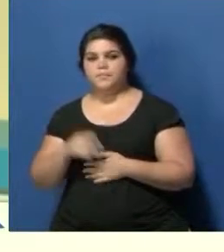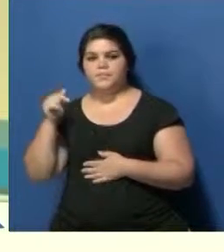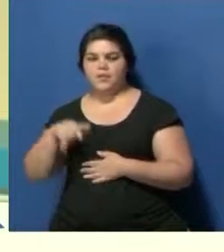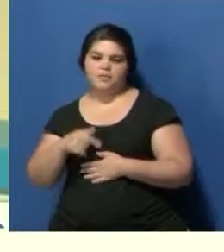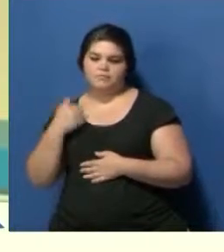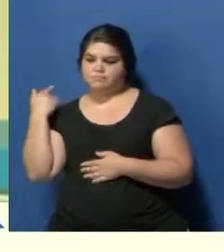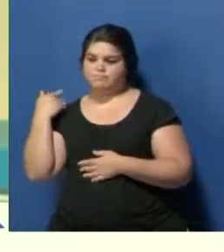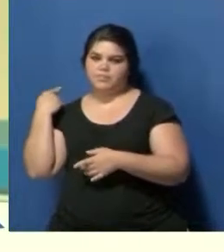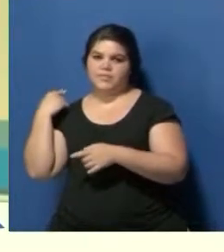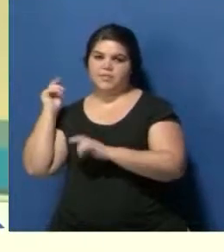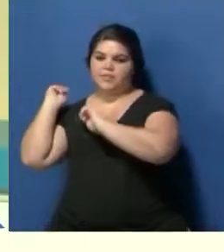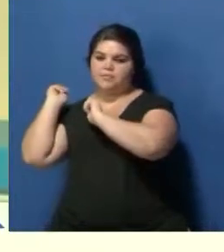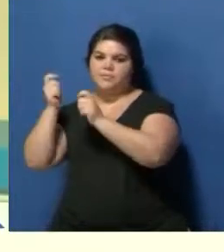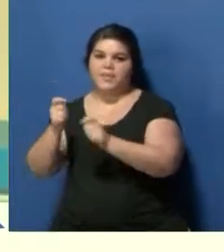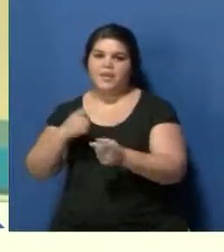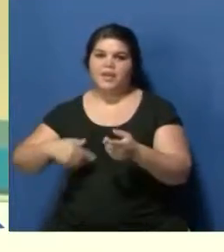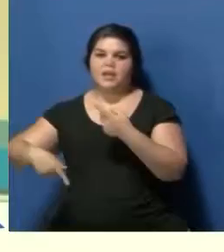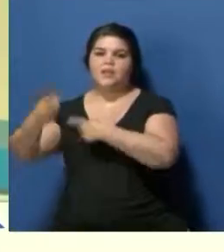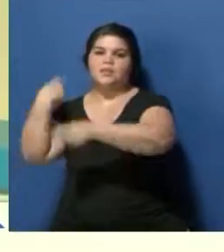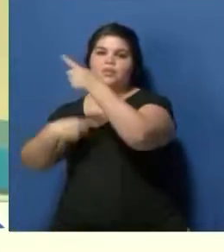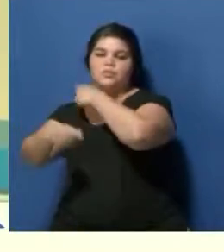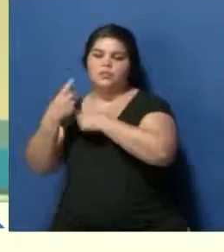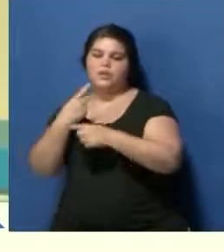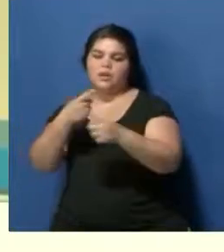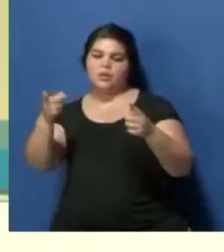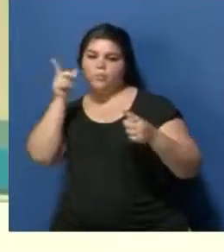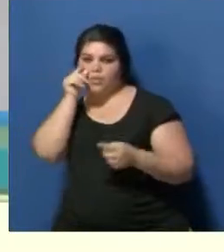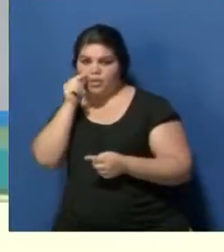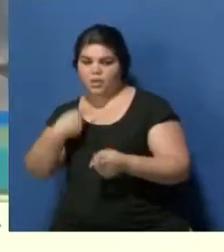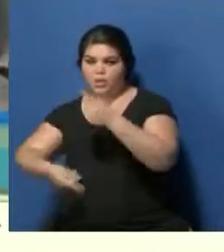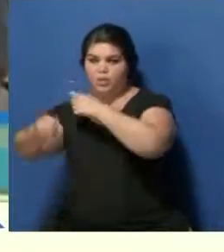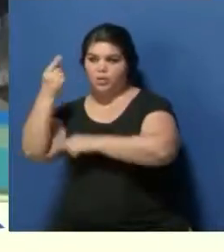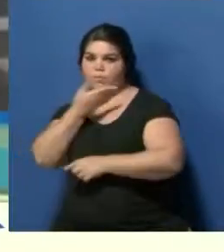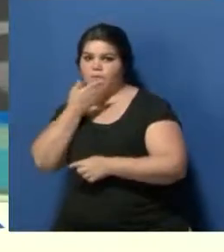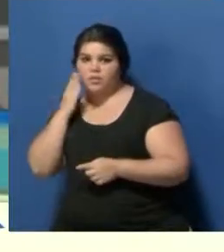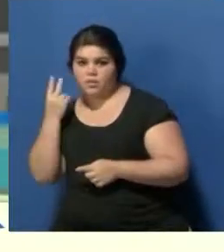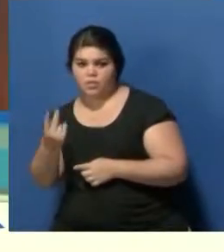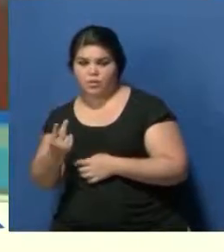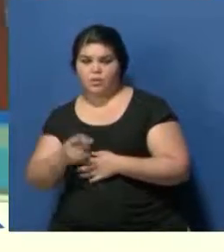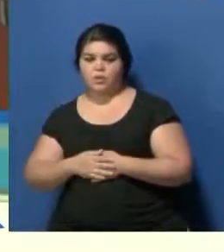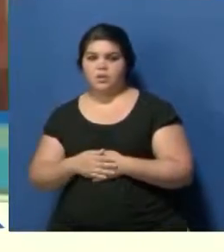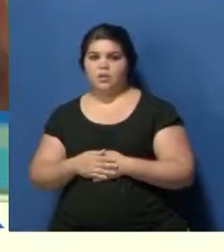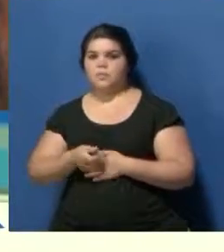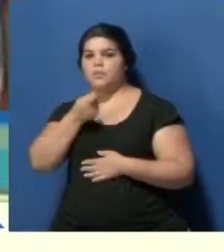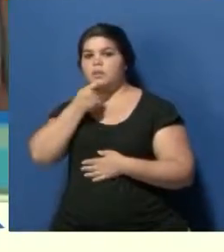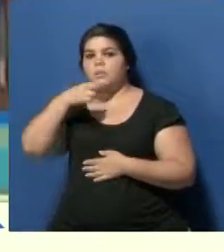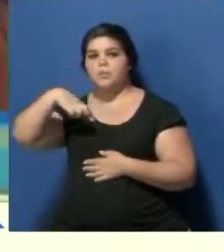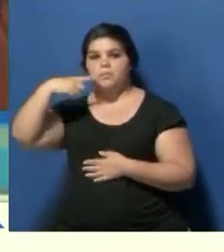las trayectorias de muchos de los políticos. Por nombrar uno, pero no es porque él sea el peor, pero uno lo ve a Pichetto.